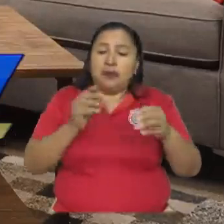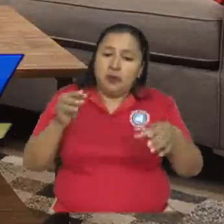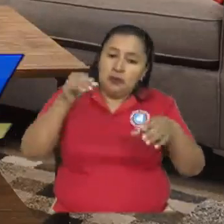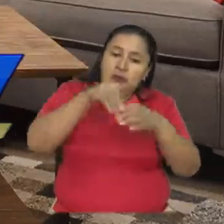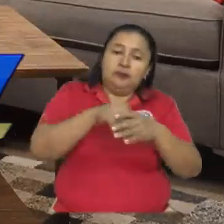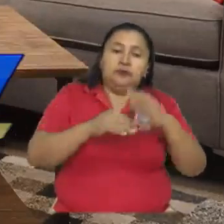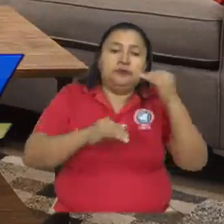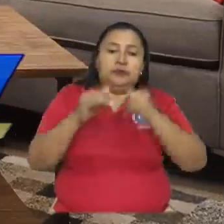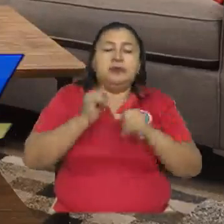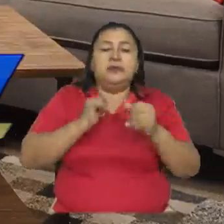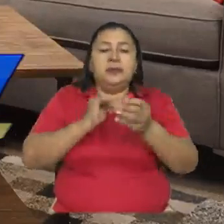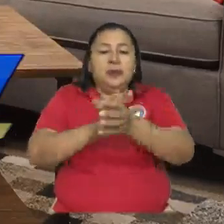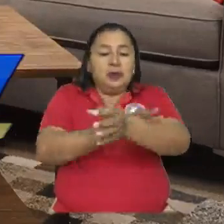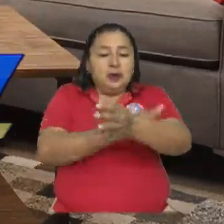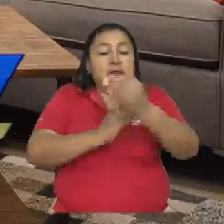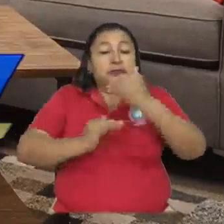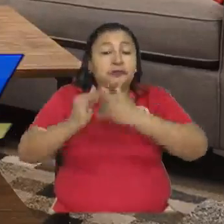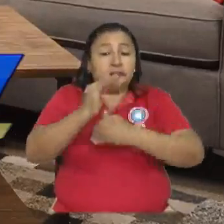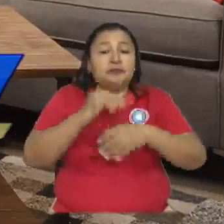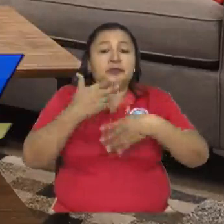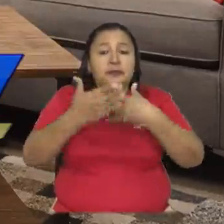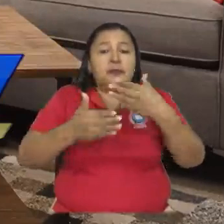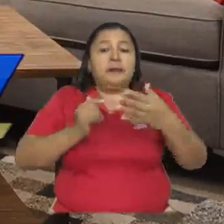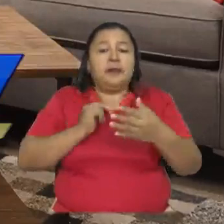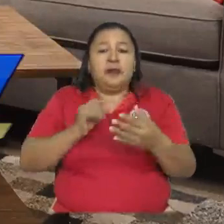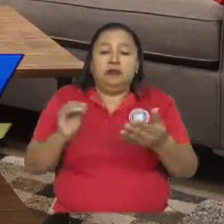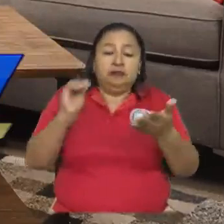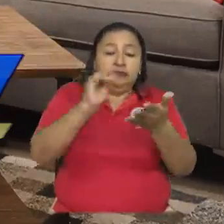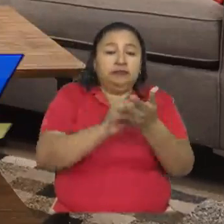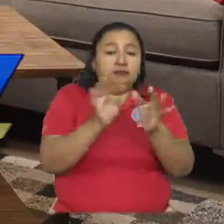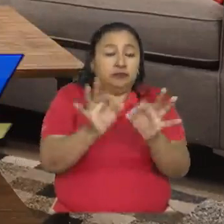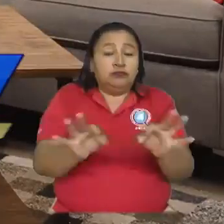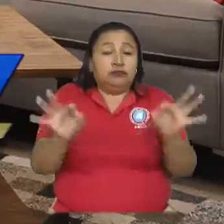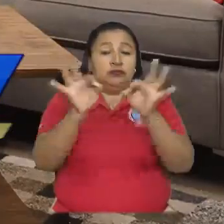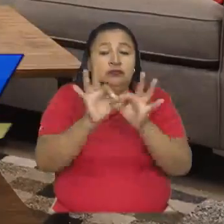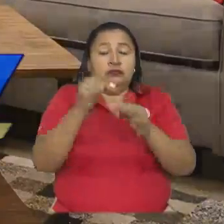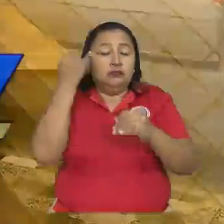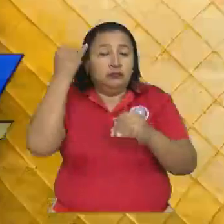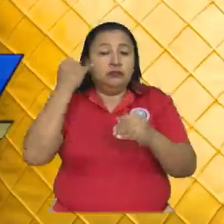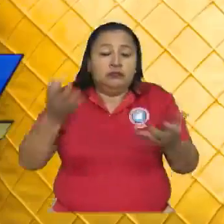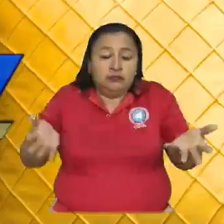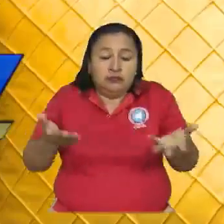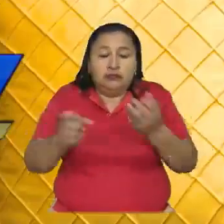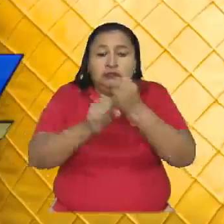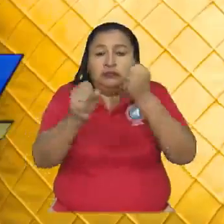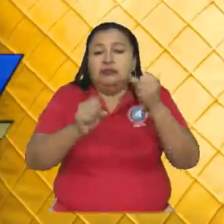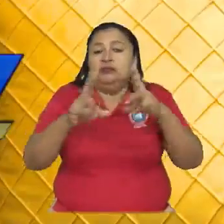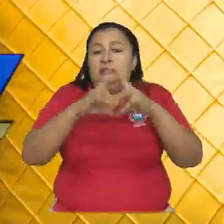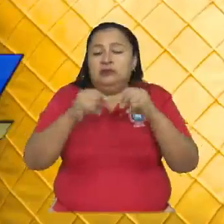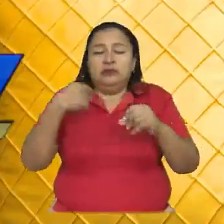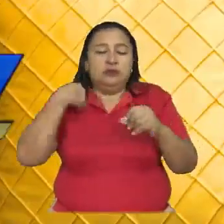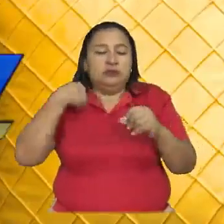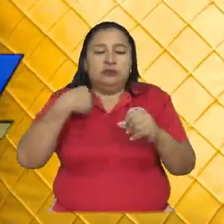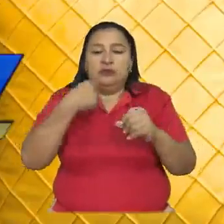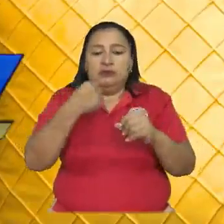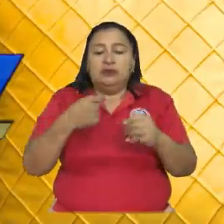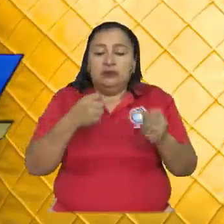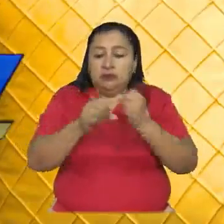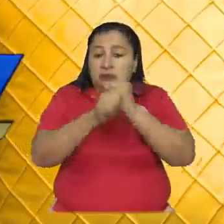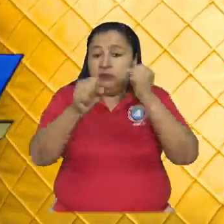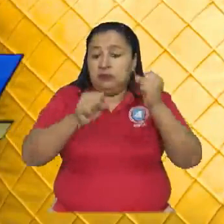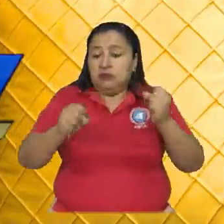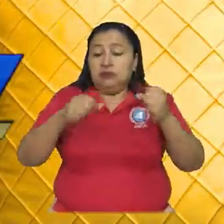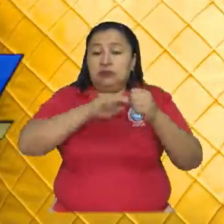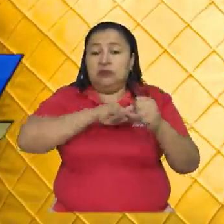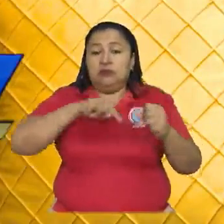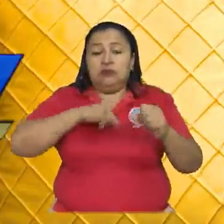y se sientan más cada día parte de la promoción de nuestra Nicaragua. Yo siempre digo que la promoción de